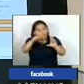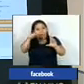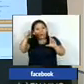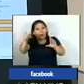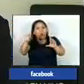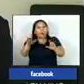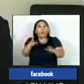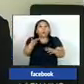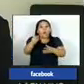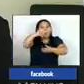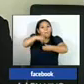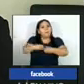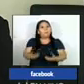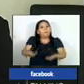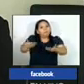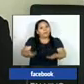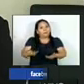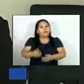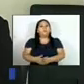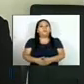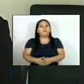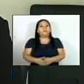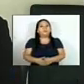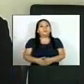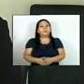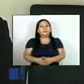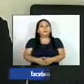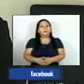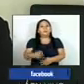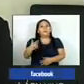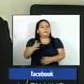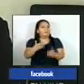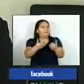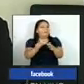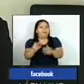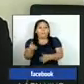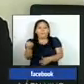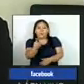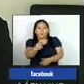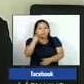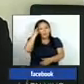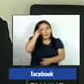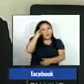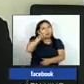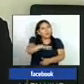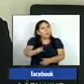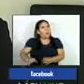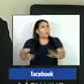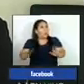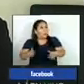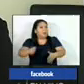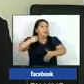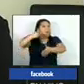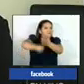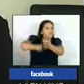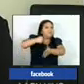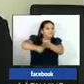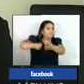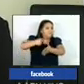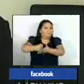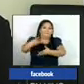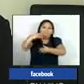índice de masa corporal. Entonces creo que como toda la garra de cualquier salvadoreño, pues de tratar de salir adelante y lógicamente